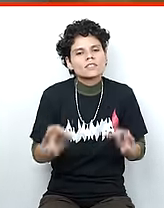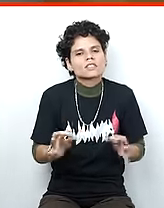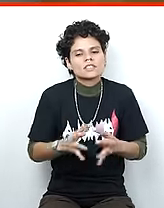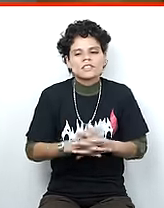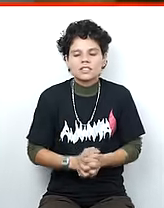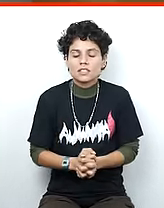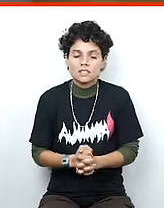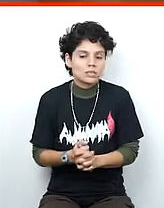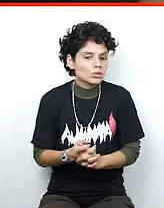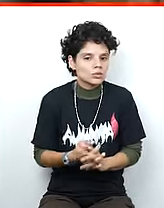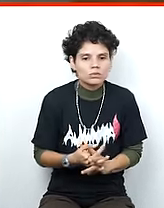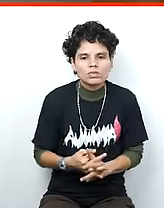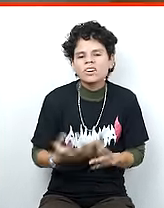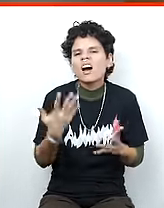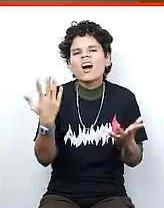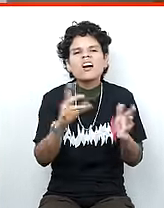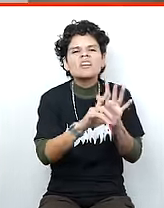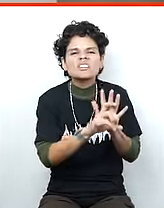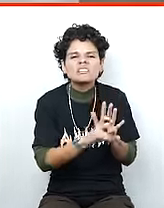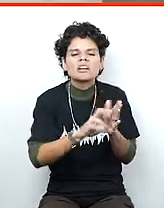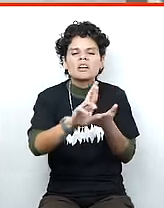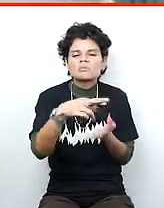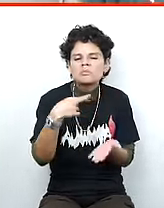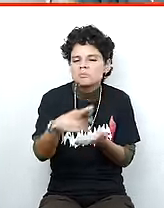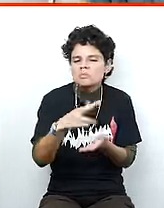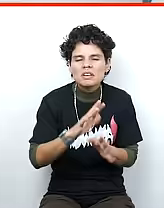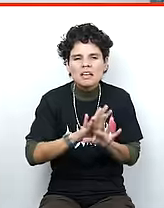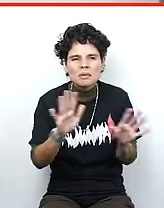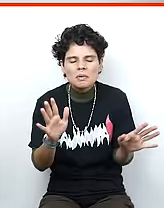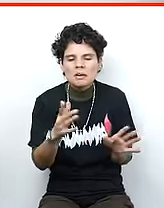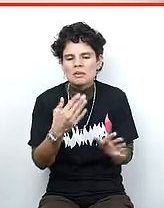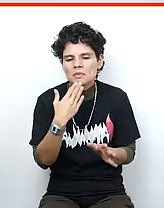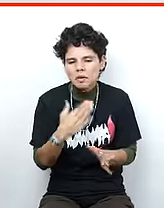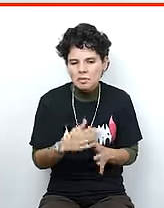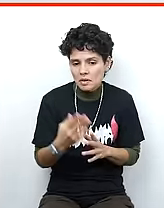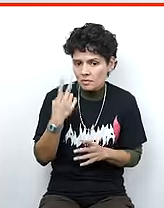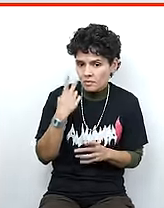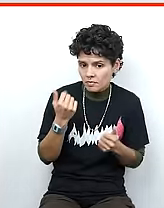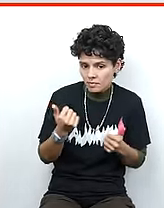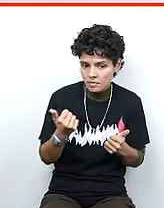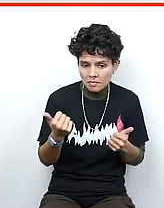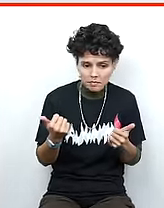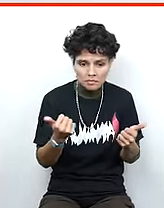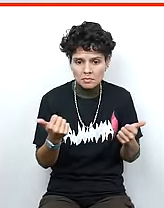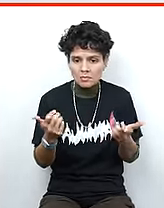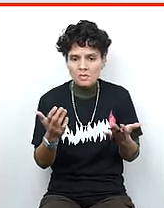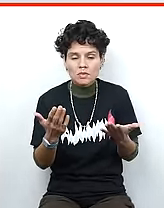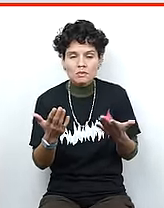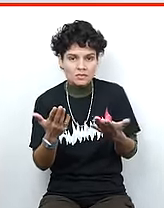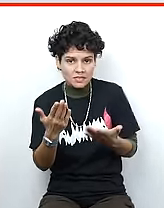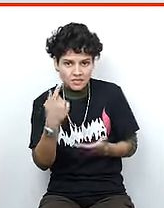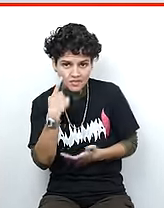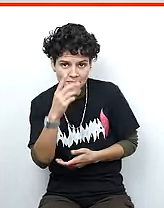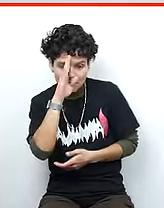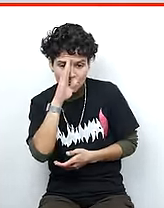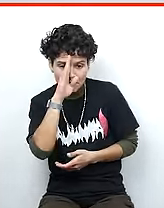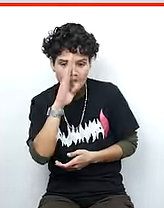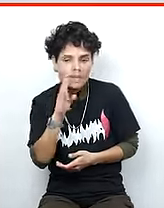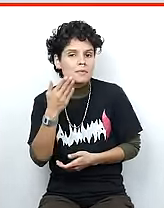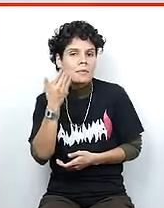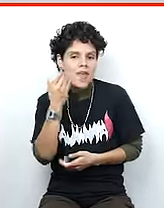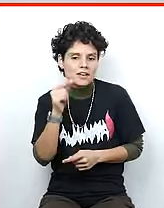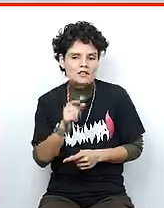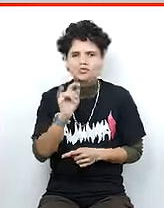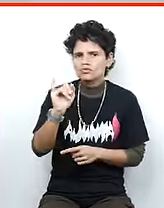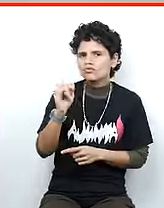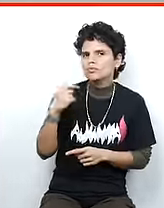conocemos. Bueno, puro, perrito. Puro Instagram. Puro Instagram. ¿Otra blanquita? Sí, está bacán. La famosa blanquita. Yo tengo el mío allá, el